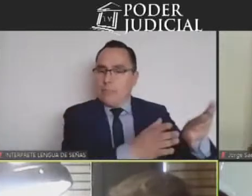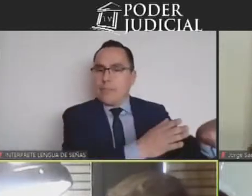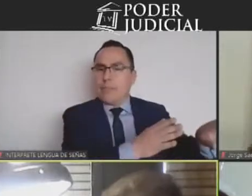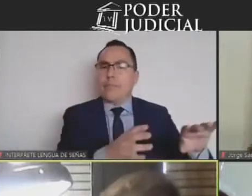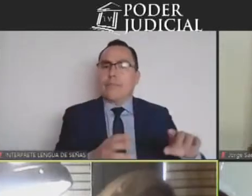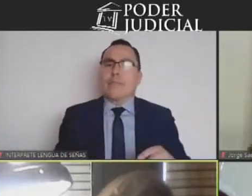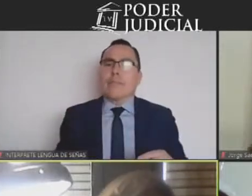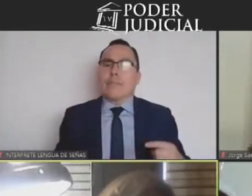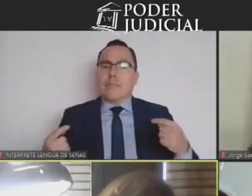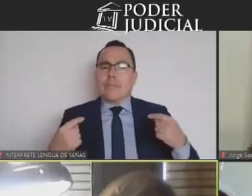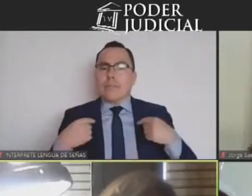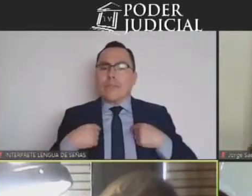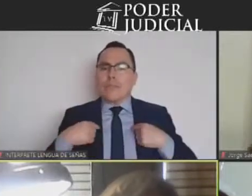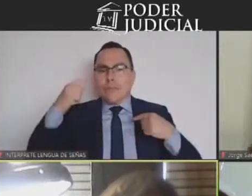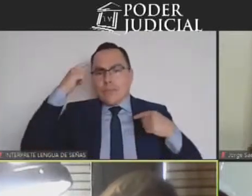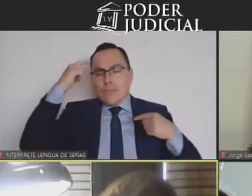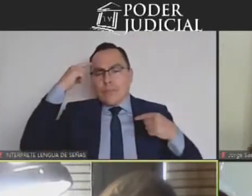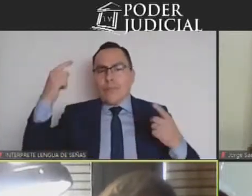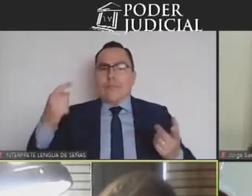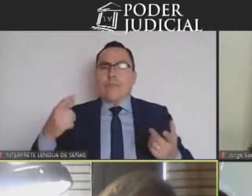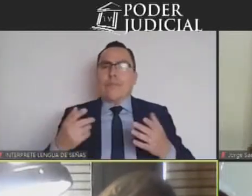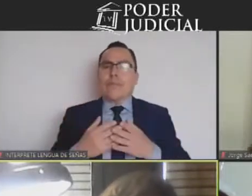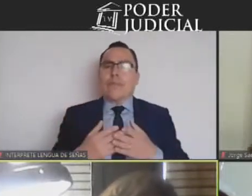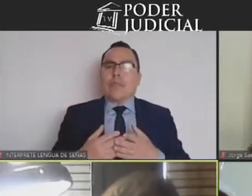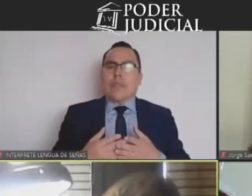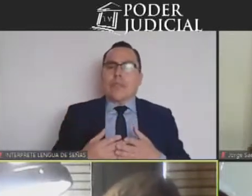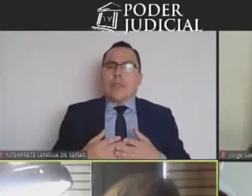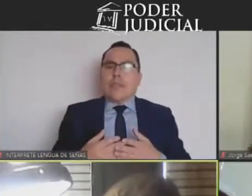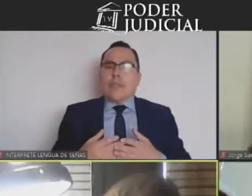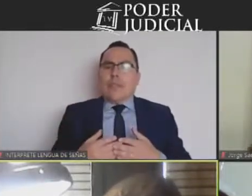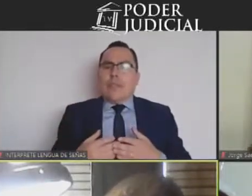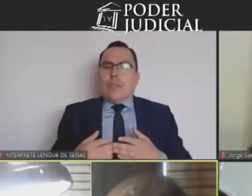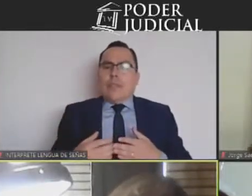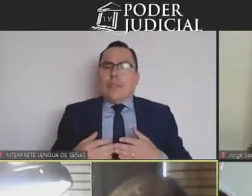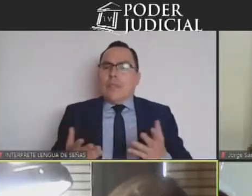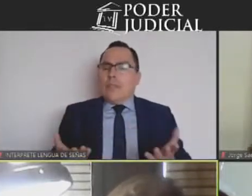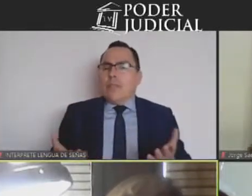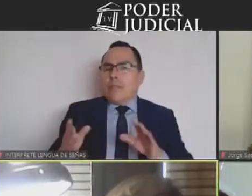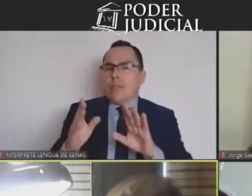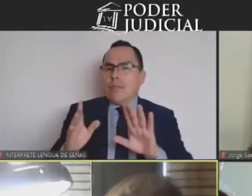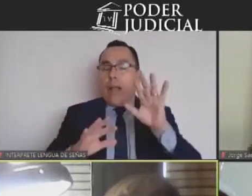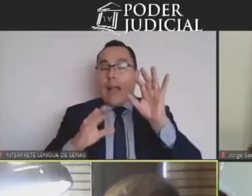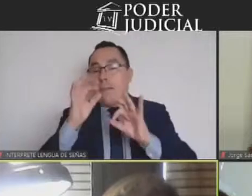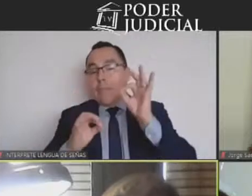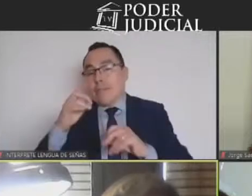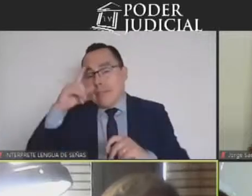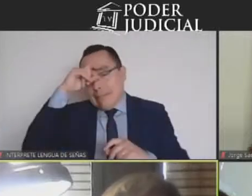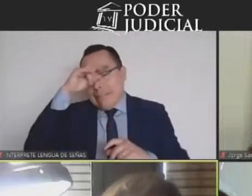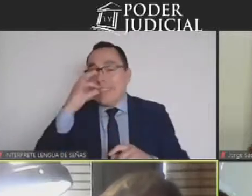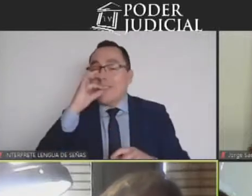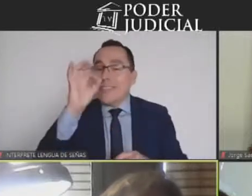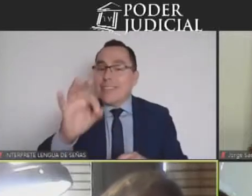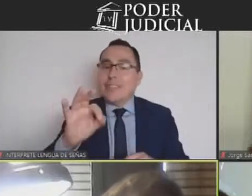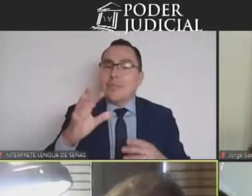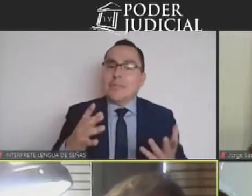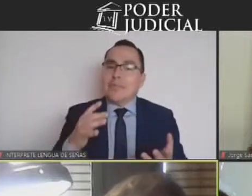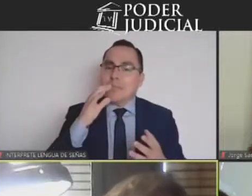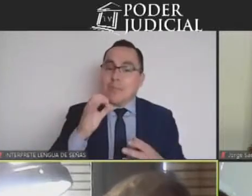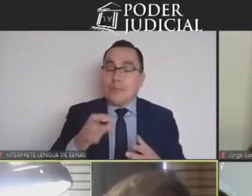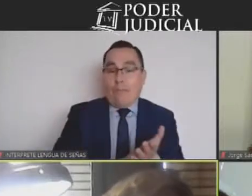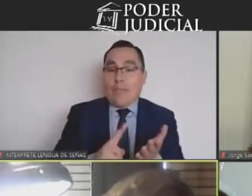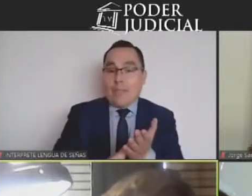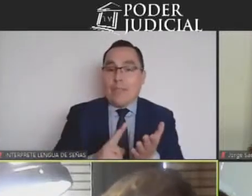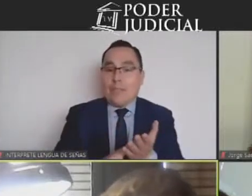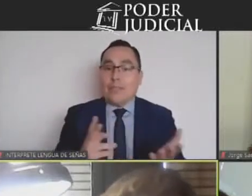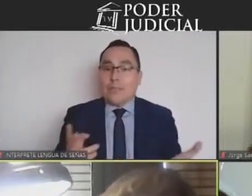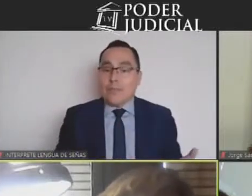por otro lado está el ámbito que cuesta decirlo, pero que existe, el ámbito